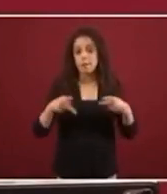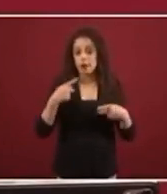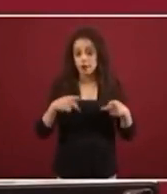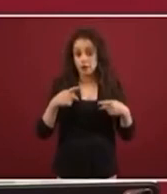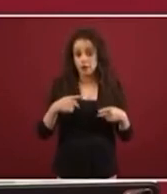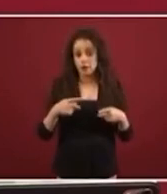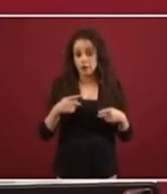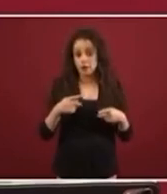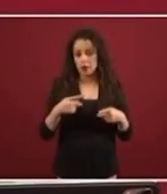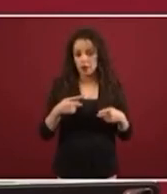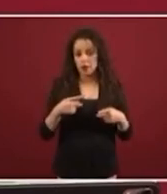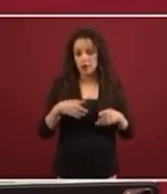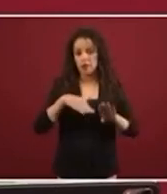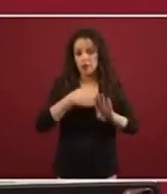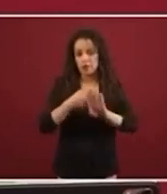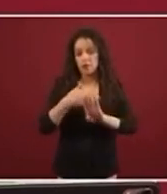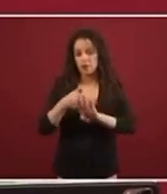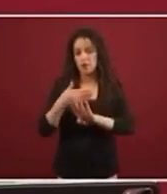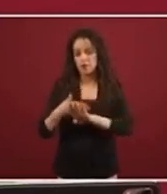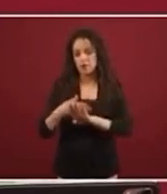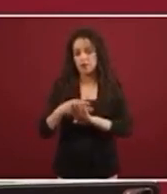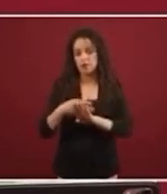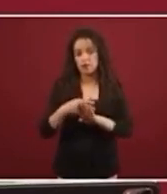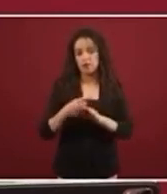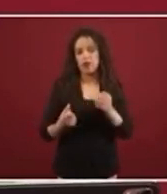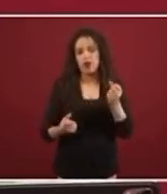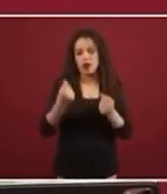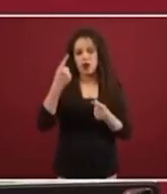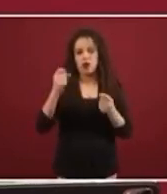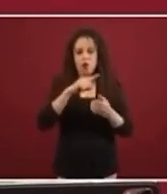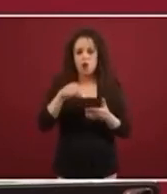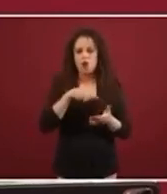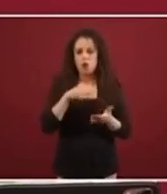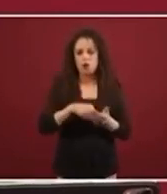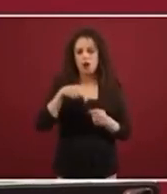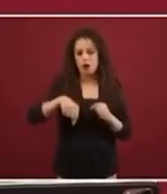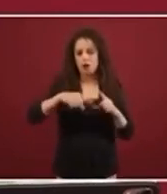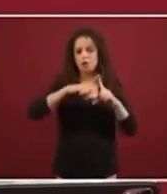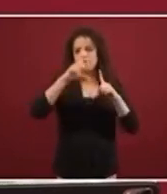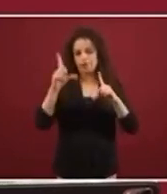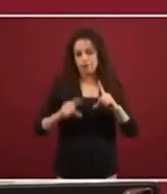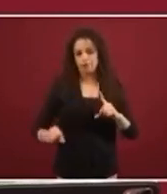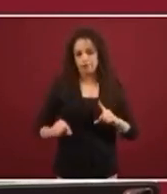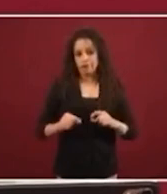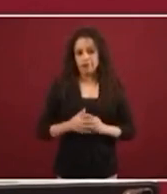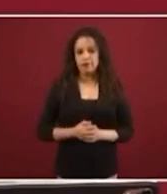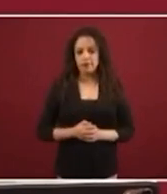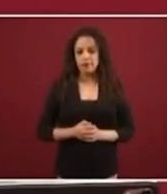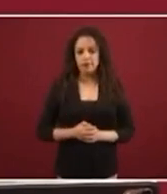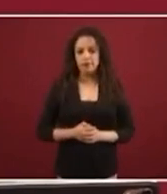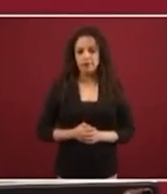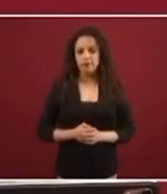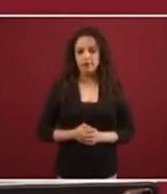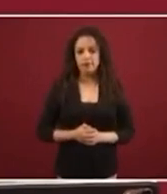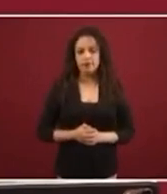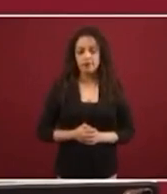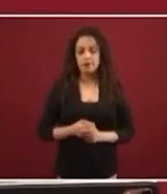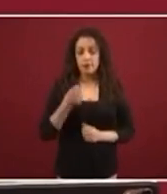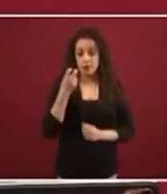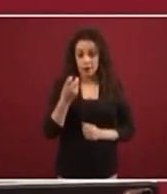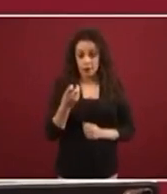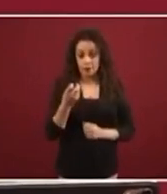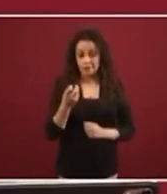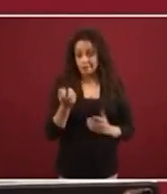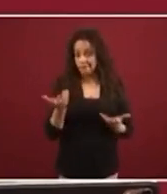lugares del país. Como hemos dicho también, esto lo que representa es una